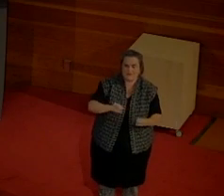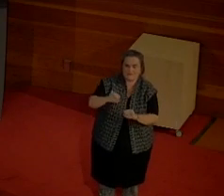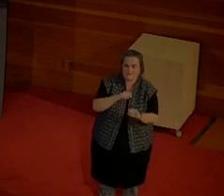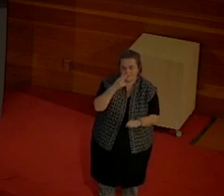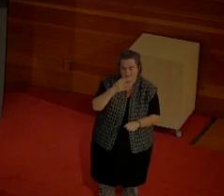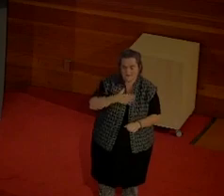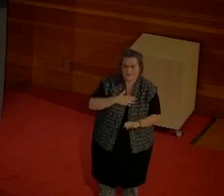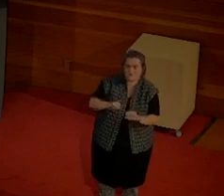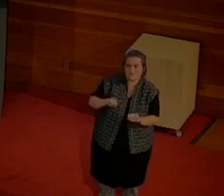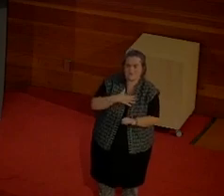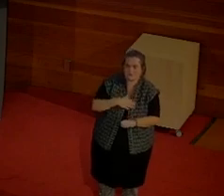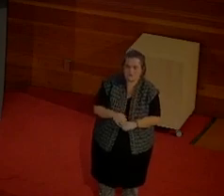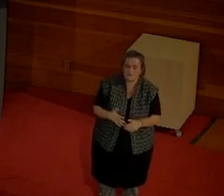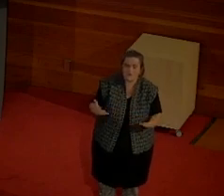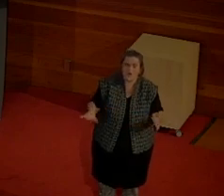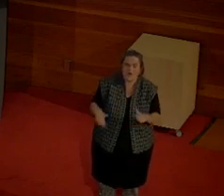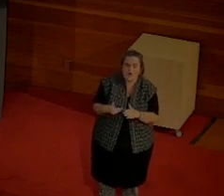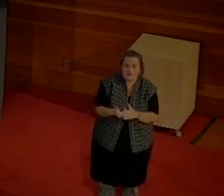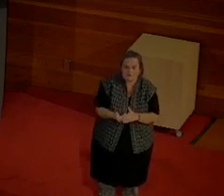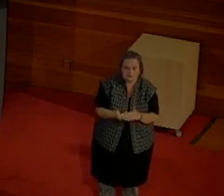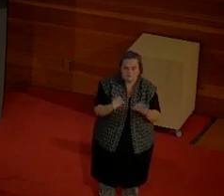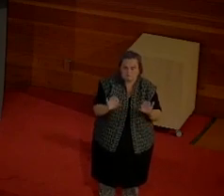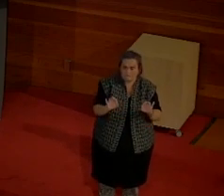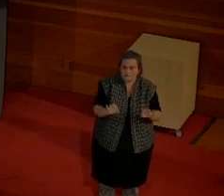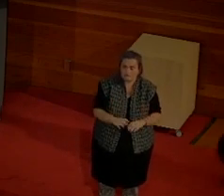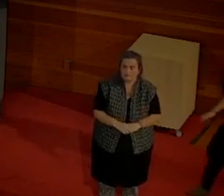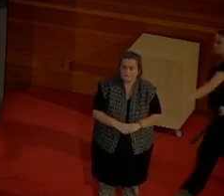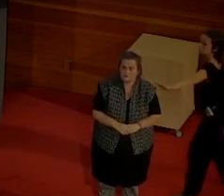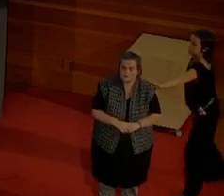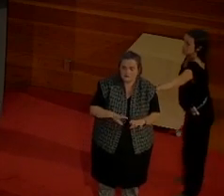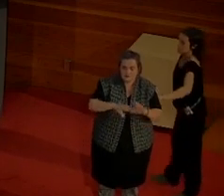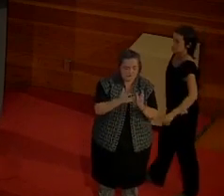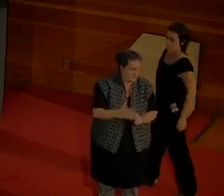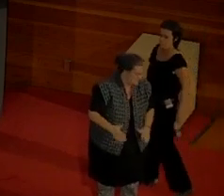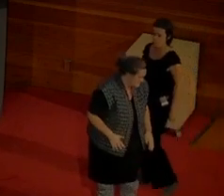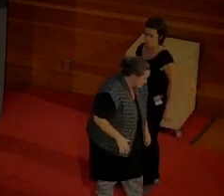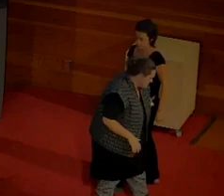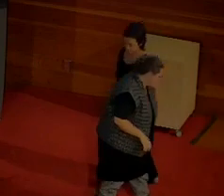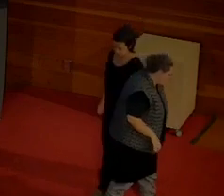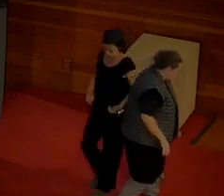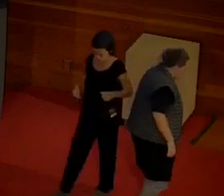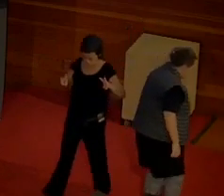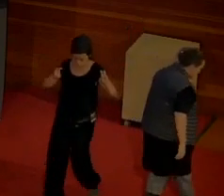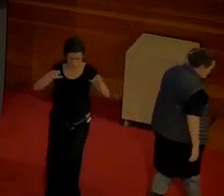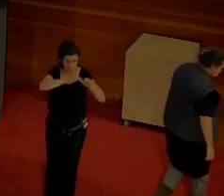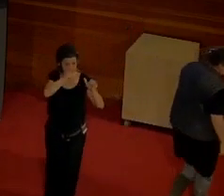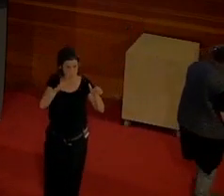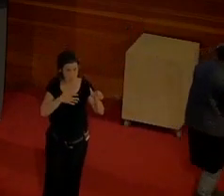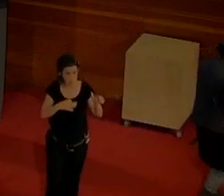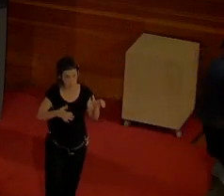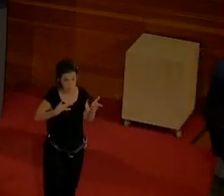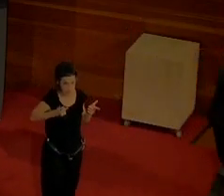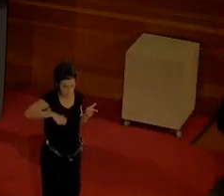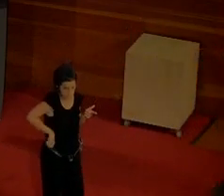intereses pues estaremos metidos en ese juego en cuanto al tema del espacio es obvio en fin será por mi deformación profesional